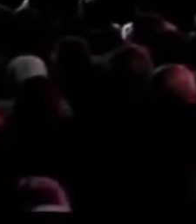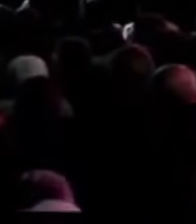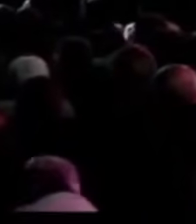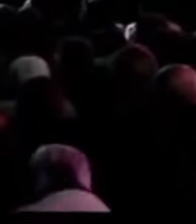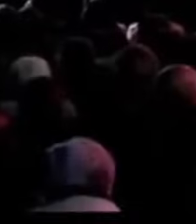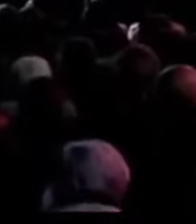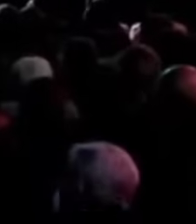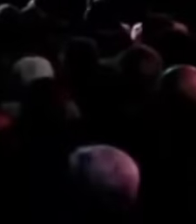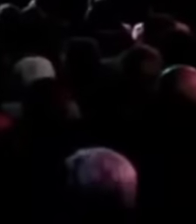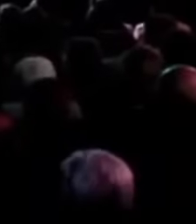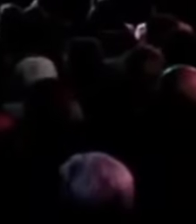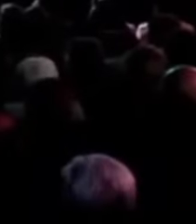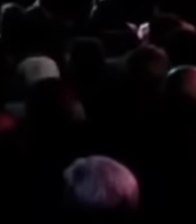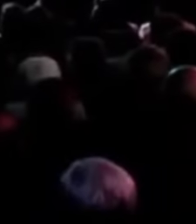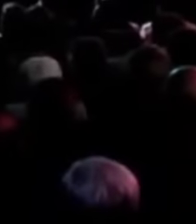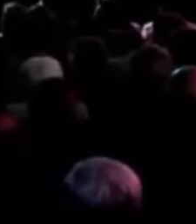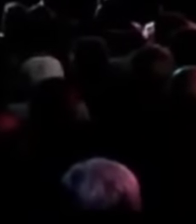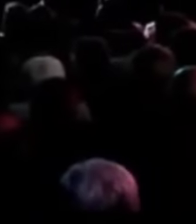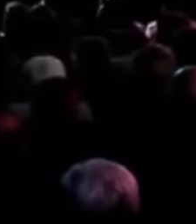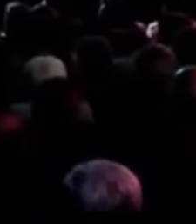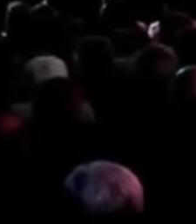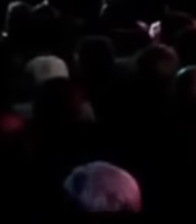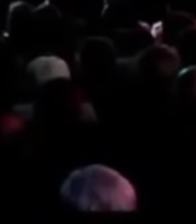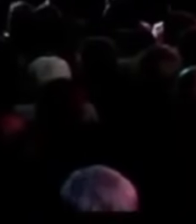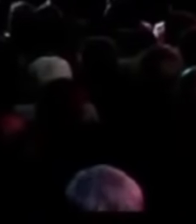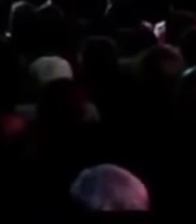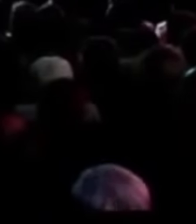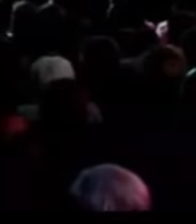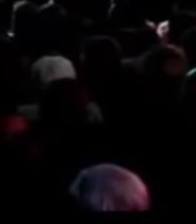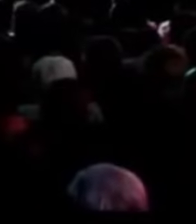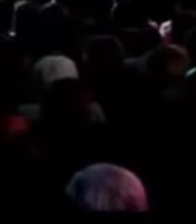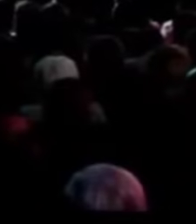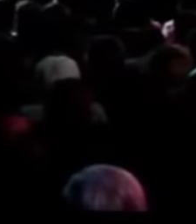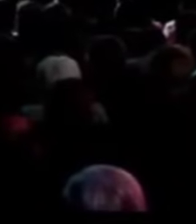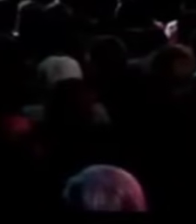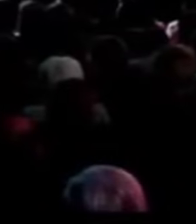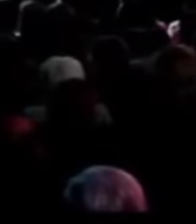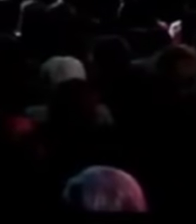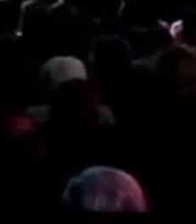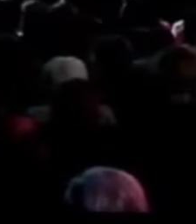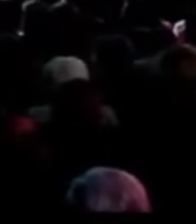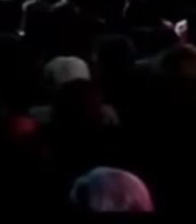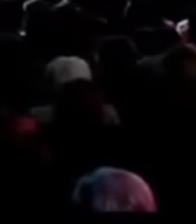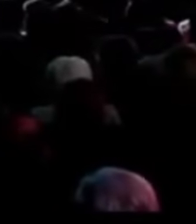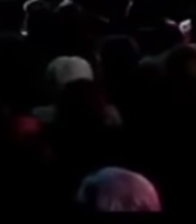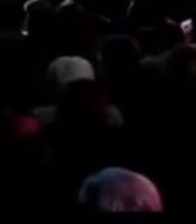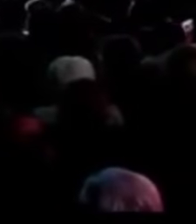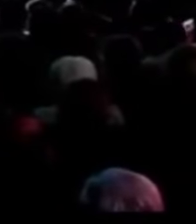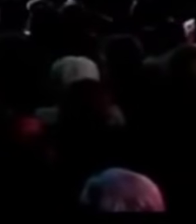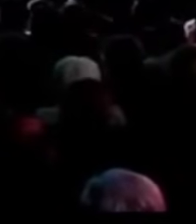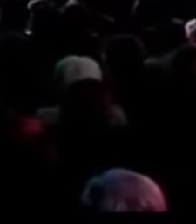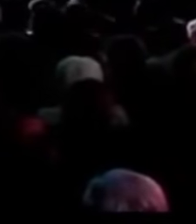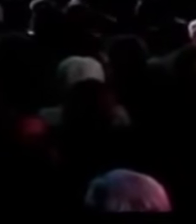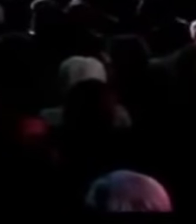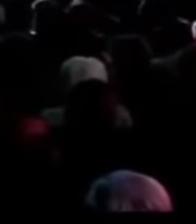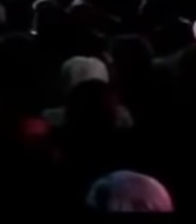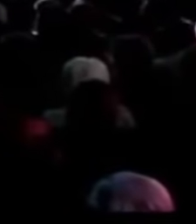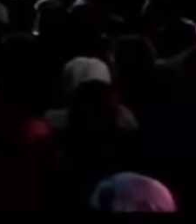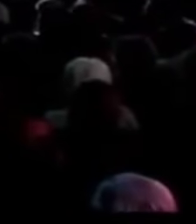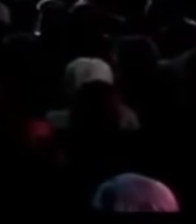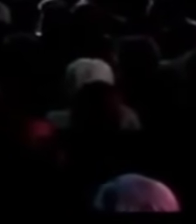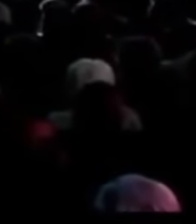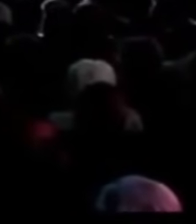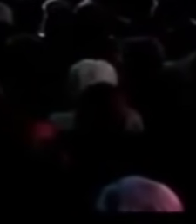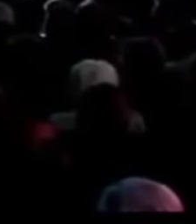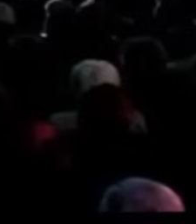perdida. Y Dios se humilló a sí mismo y se hizo hombre y caminó